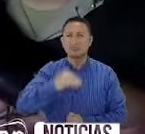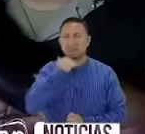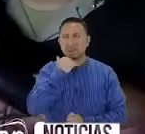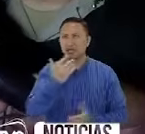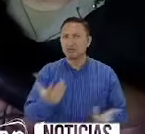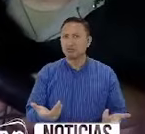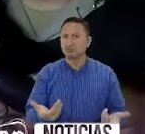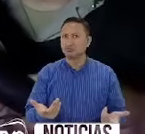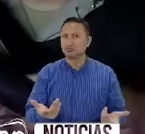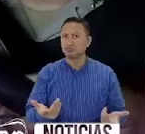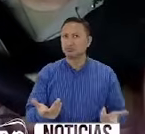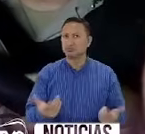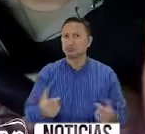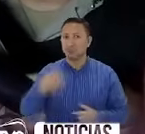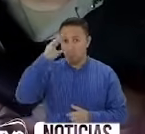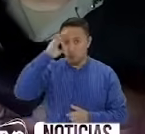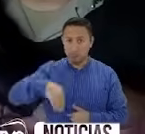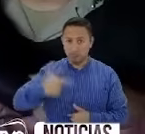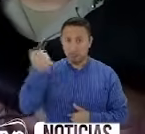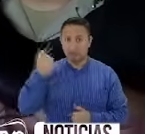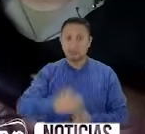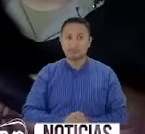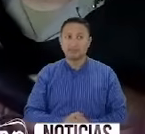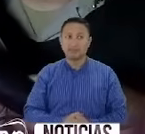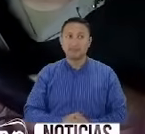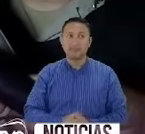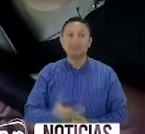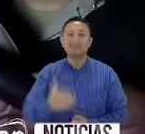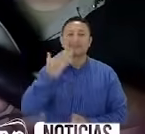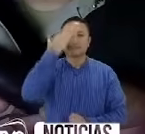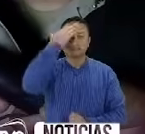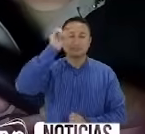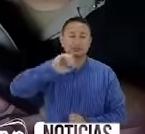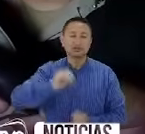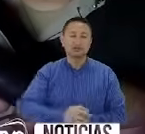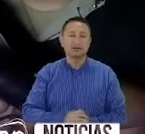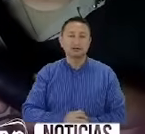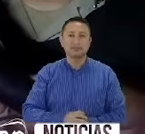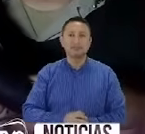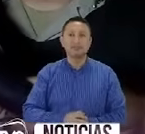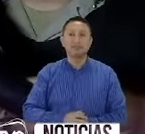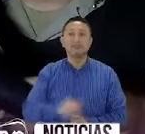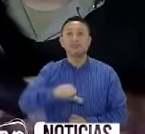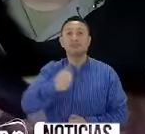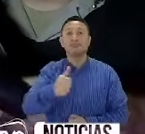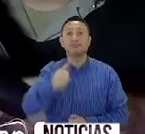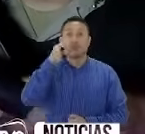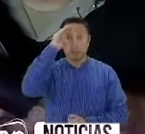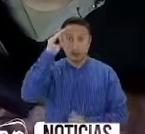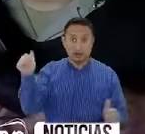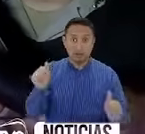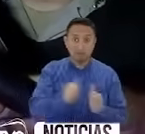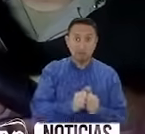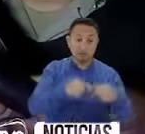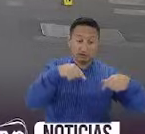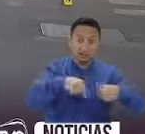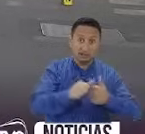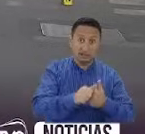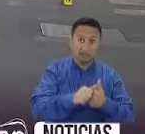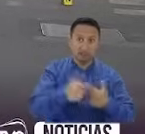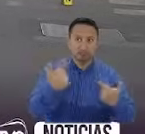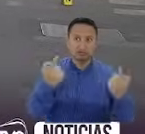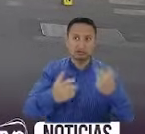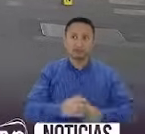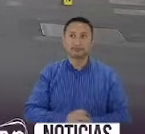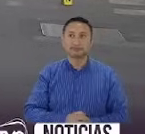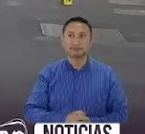hubo alguna reacción del policía. Pero lo que sabemos es que sí hubo reacción de los policías que también hacen custodio en el edificio de fiscalía. El hecho se registró pasadas